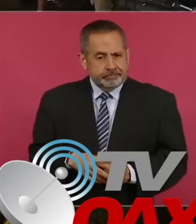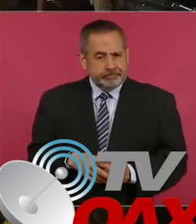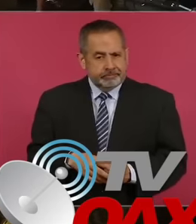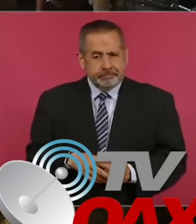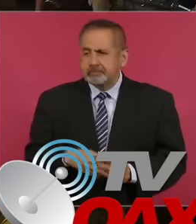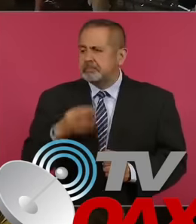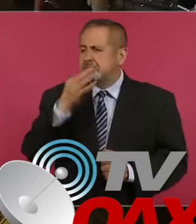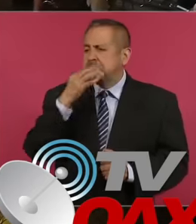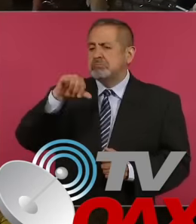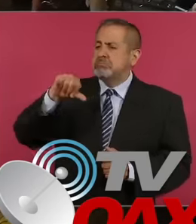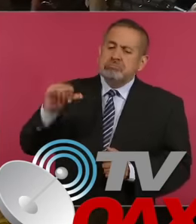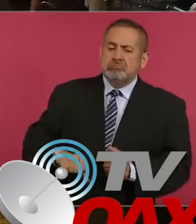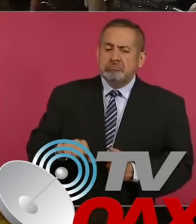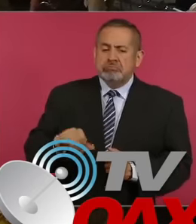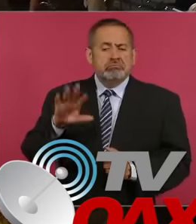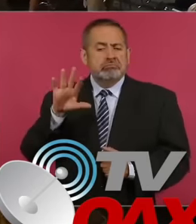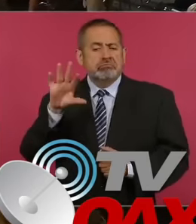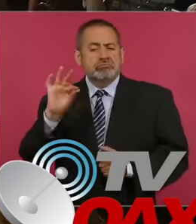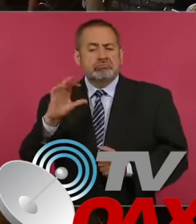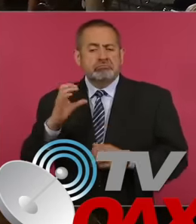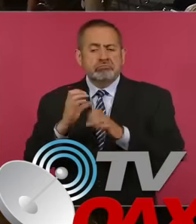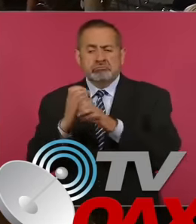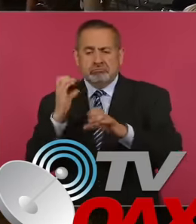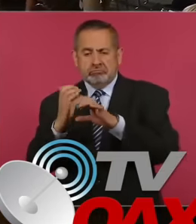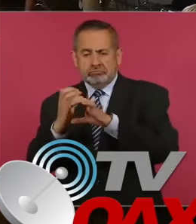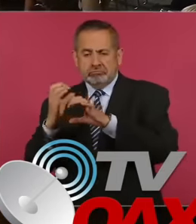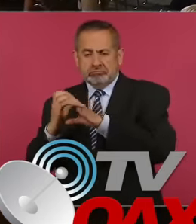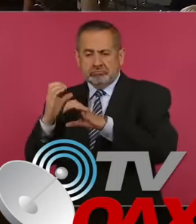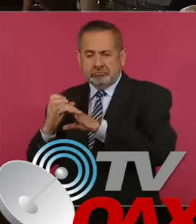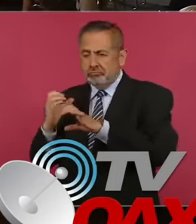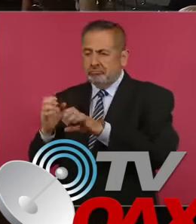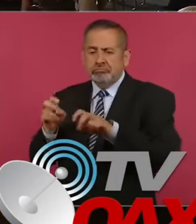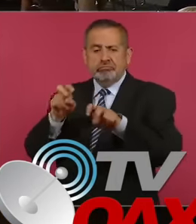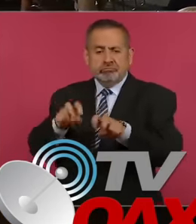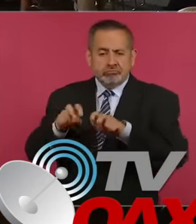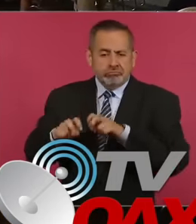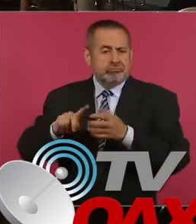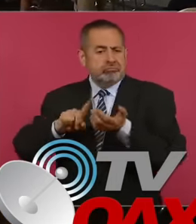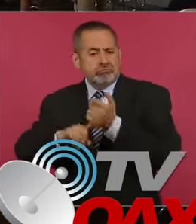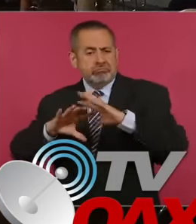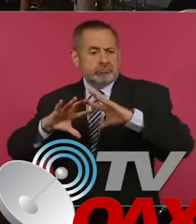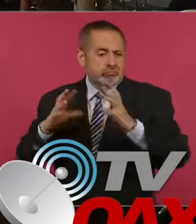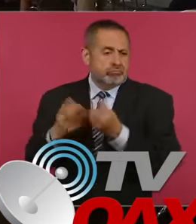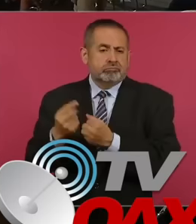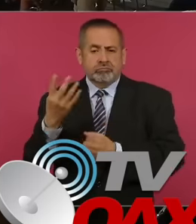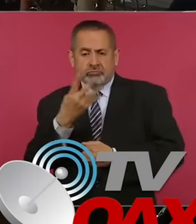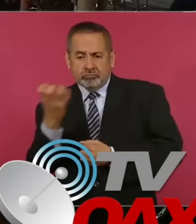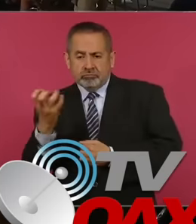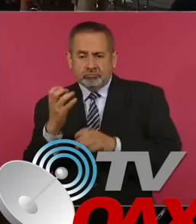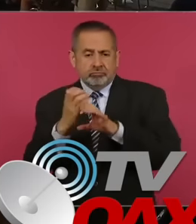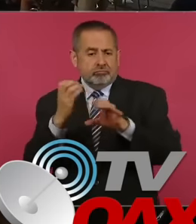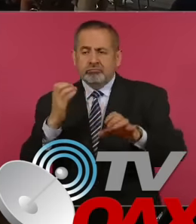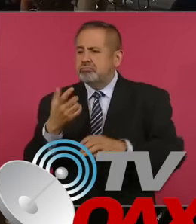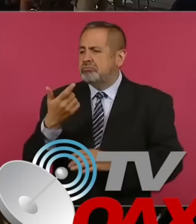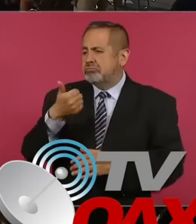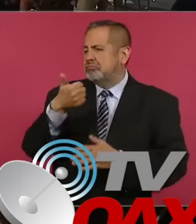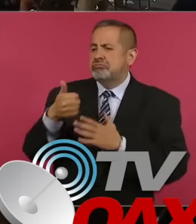40 trenes, ¿no?, con 400 vagones y en